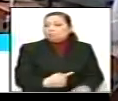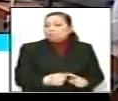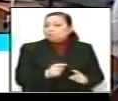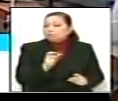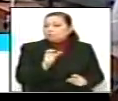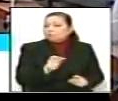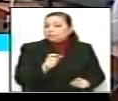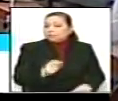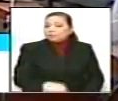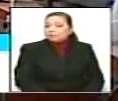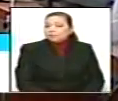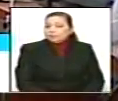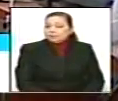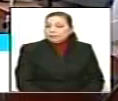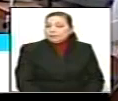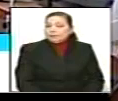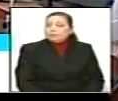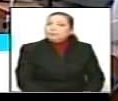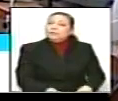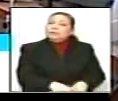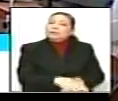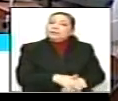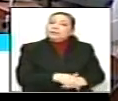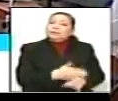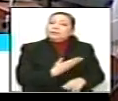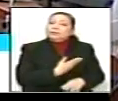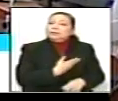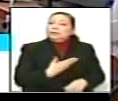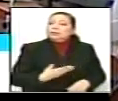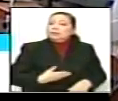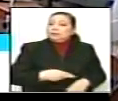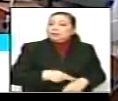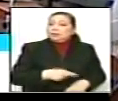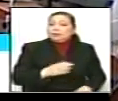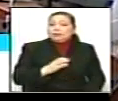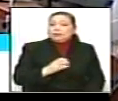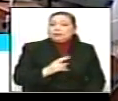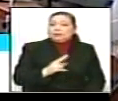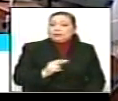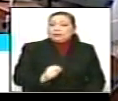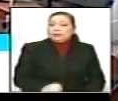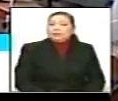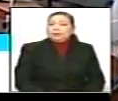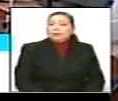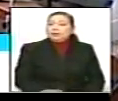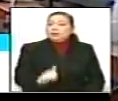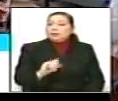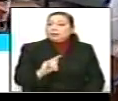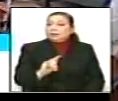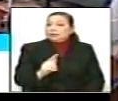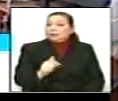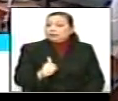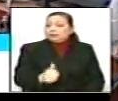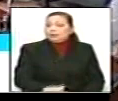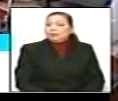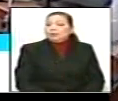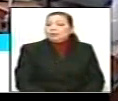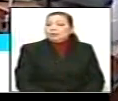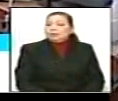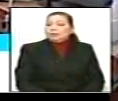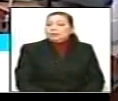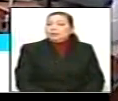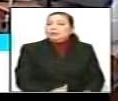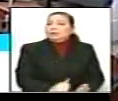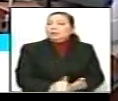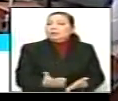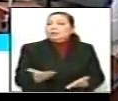los funcionarios de la gestión del gobernador regional Cáceres Yica no tienen el perfil adecuado. Entonces, ¿qué